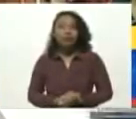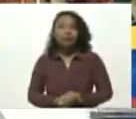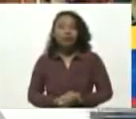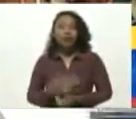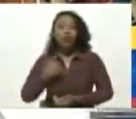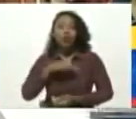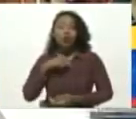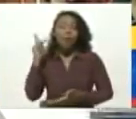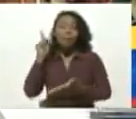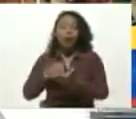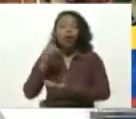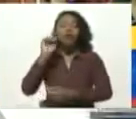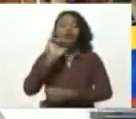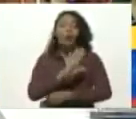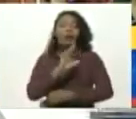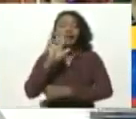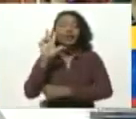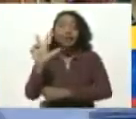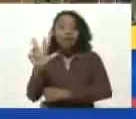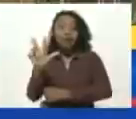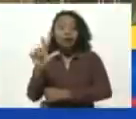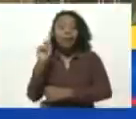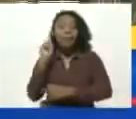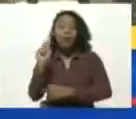Hemos llegado al